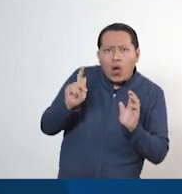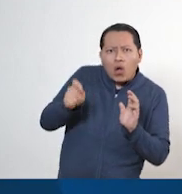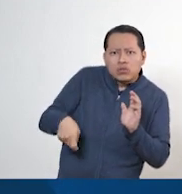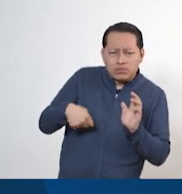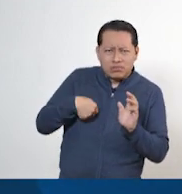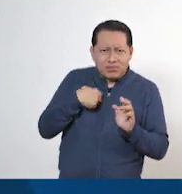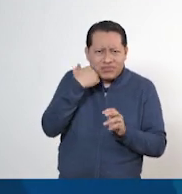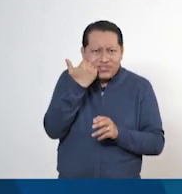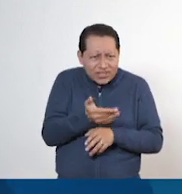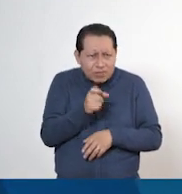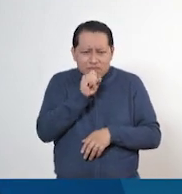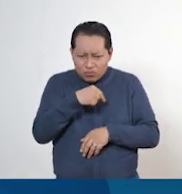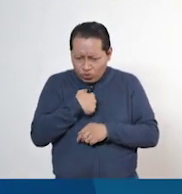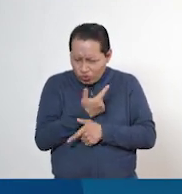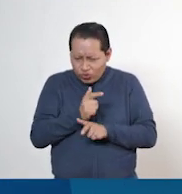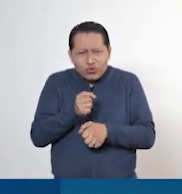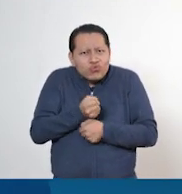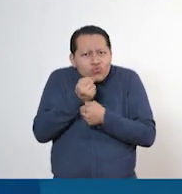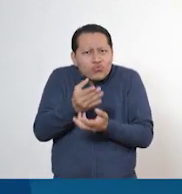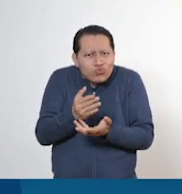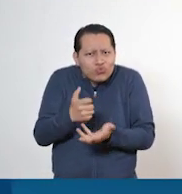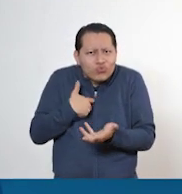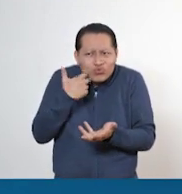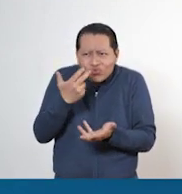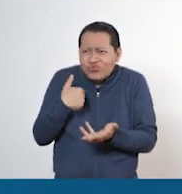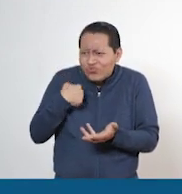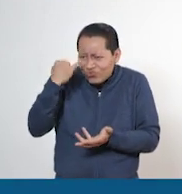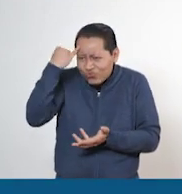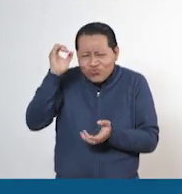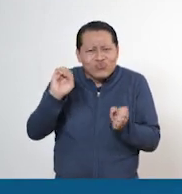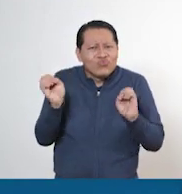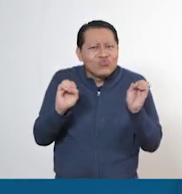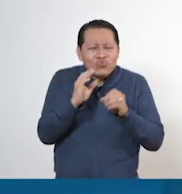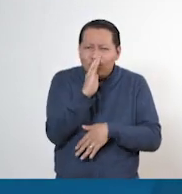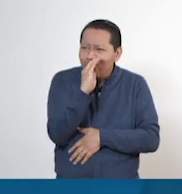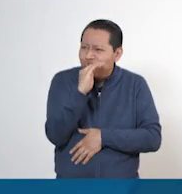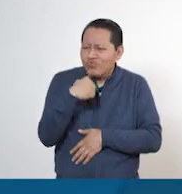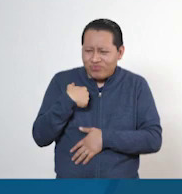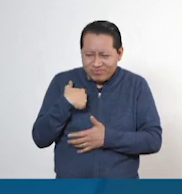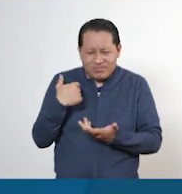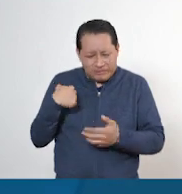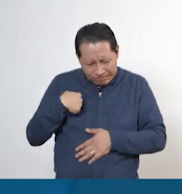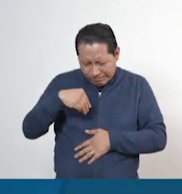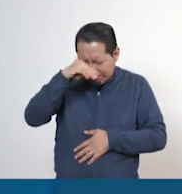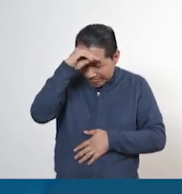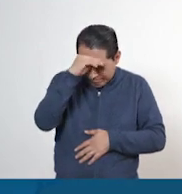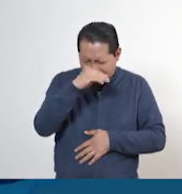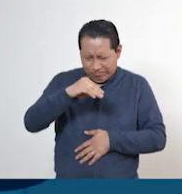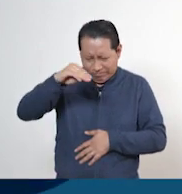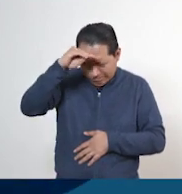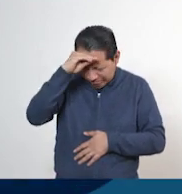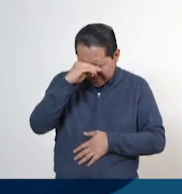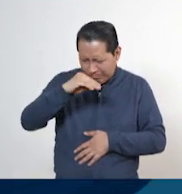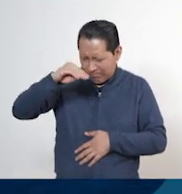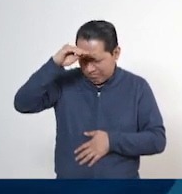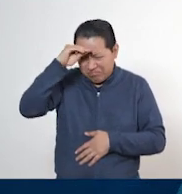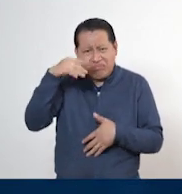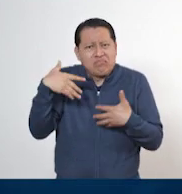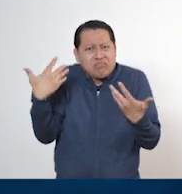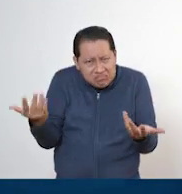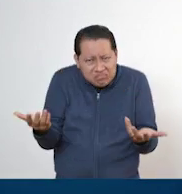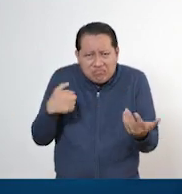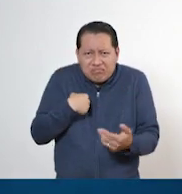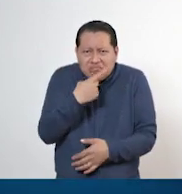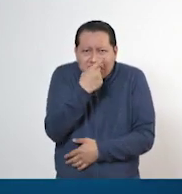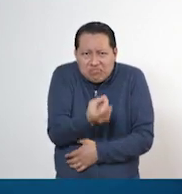quiero hacer uso de mi libertad de expresión y no se me ocurre nada. Estoy piense y no tengo nada que decir,